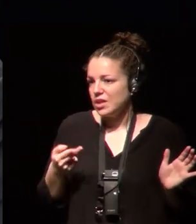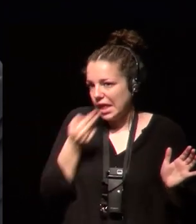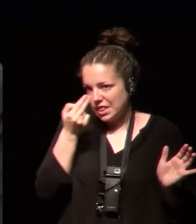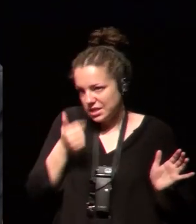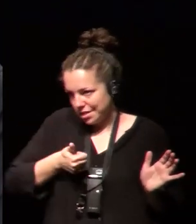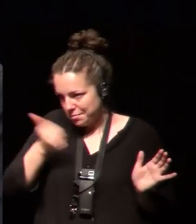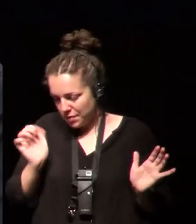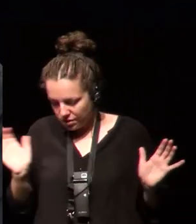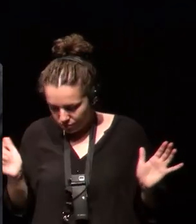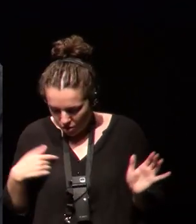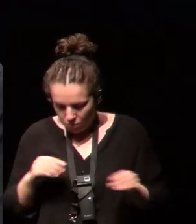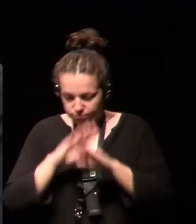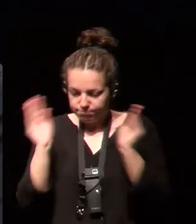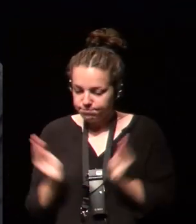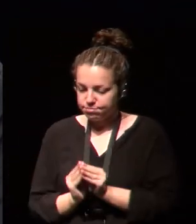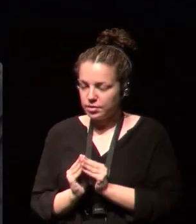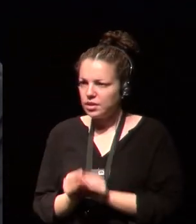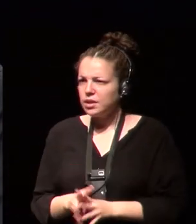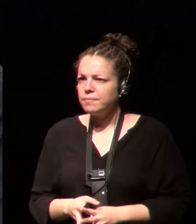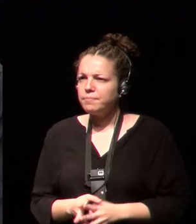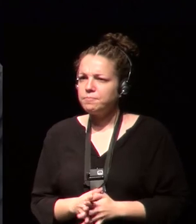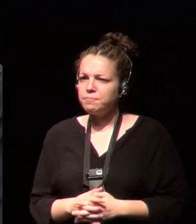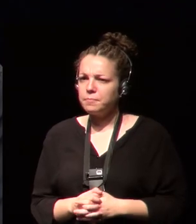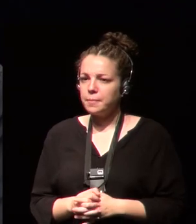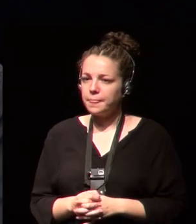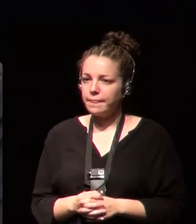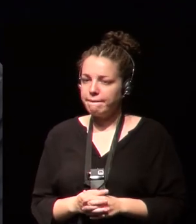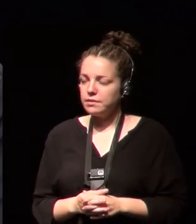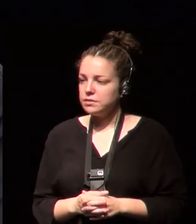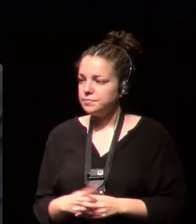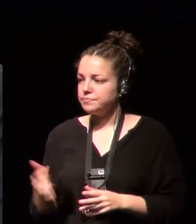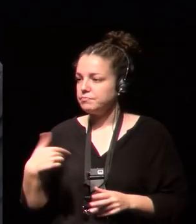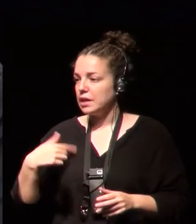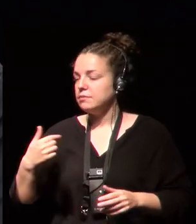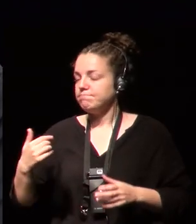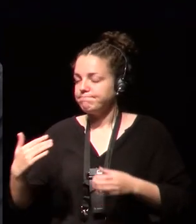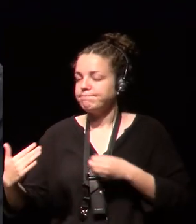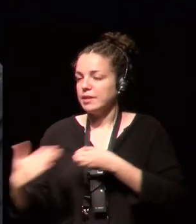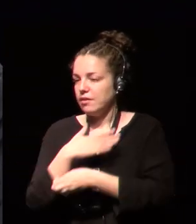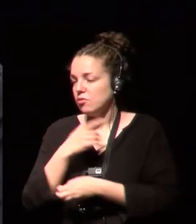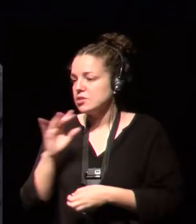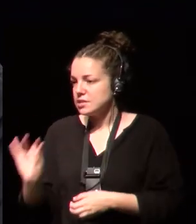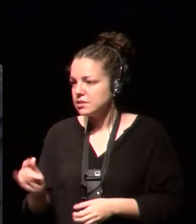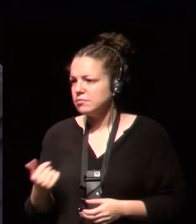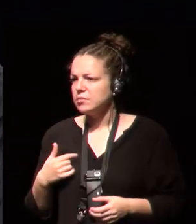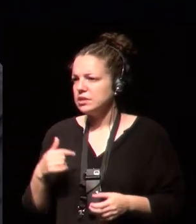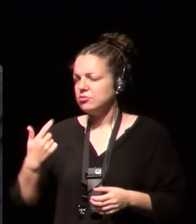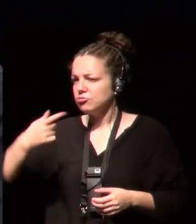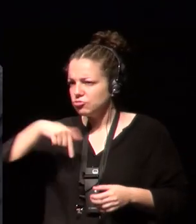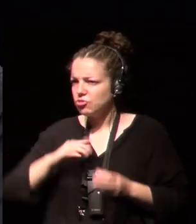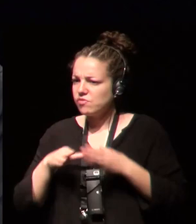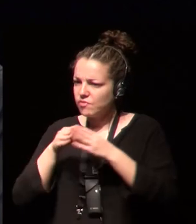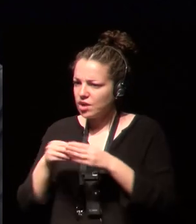rápidamente. Sí, que ha tenido una influencia, claro. Vivíamos en un barco porque mis padres eran